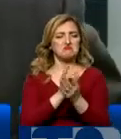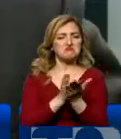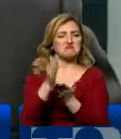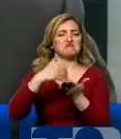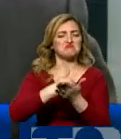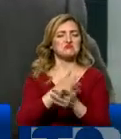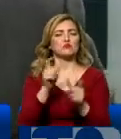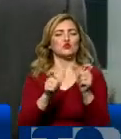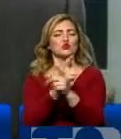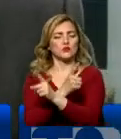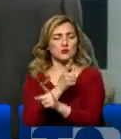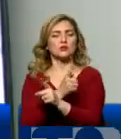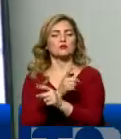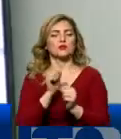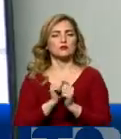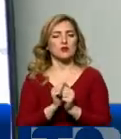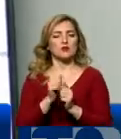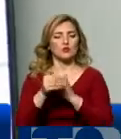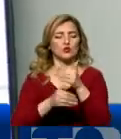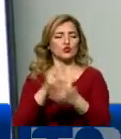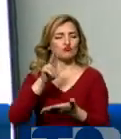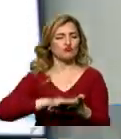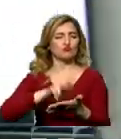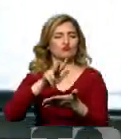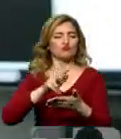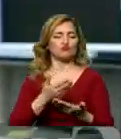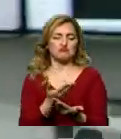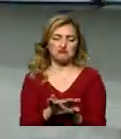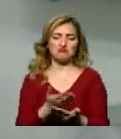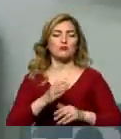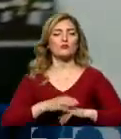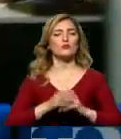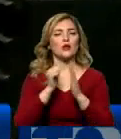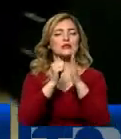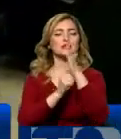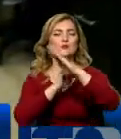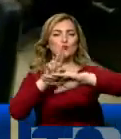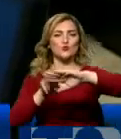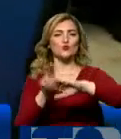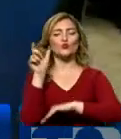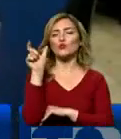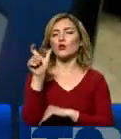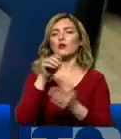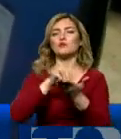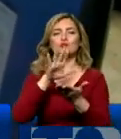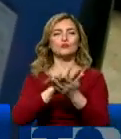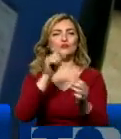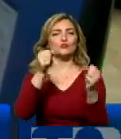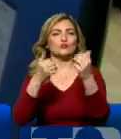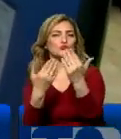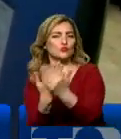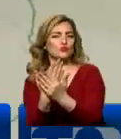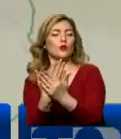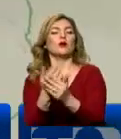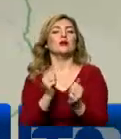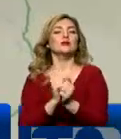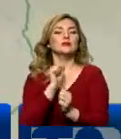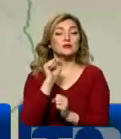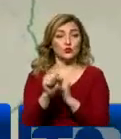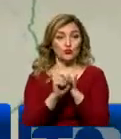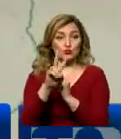con eso que generamos esta nueva oferta. Según la ANT, estas medidas se aplican para vehículos nuevos. Sin embargo, destaca que